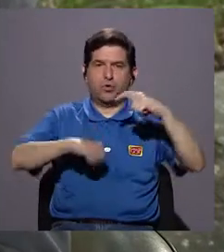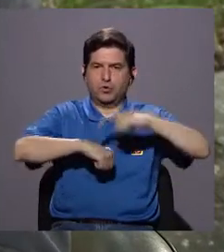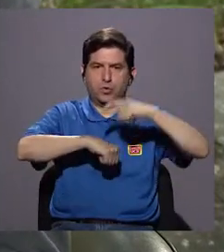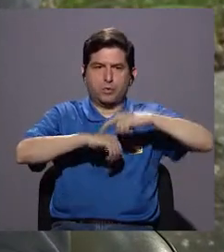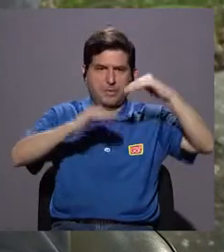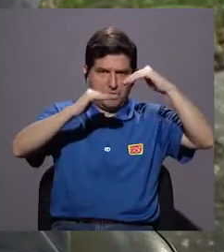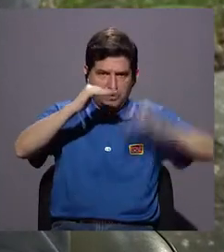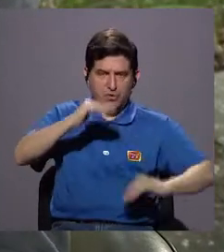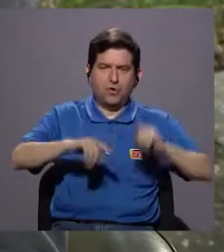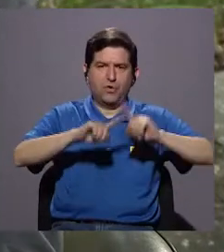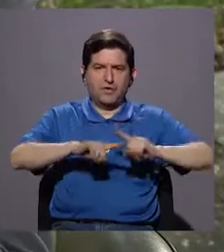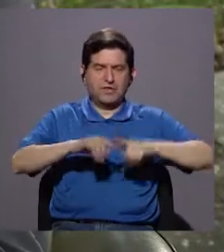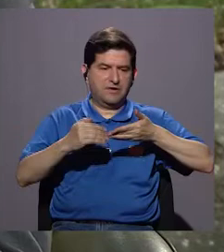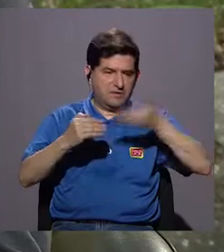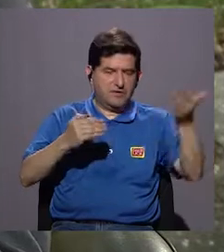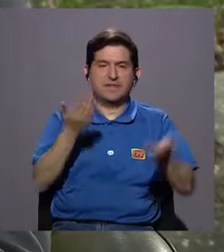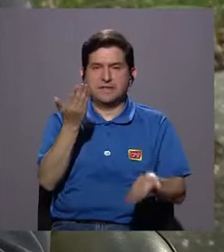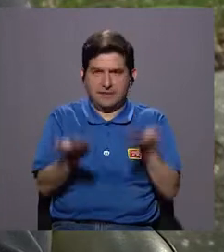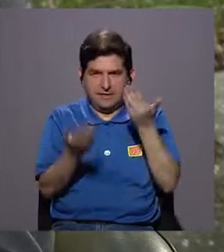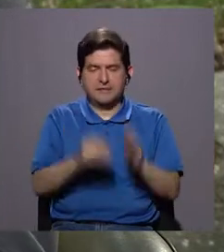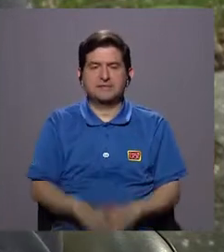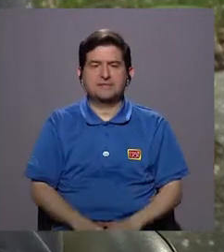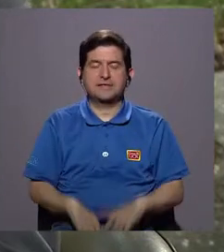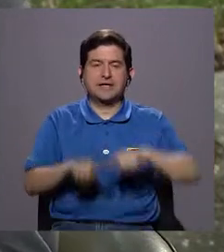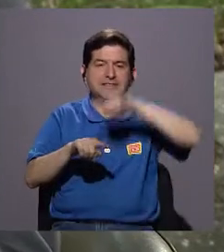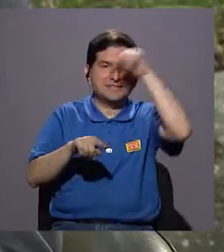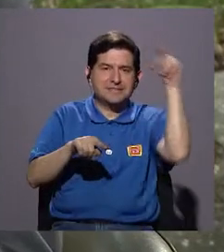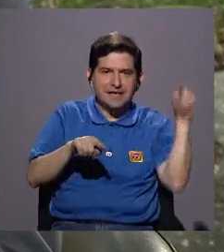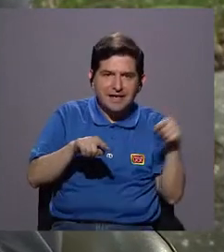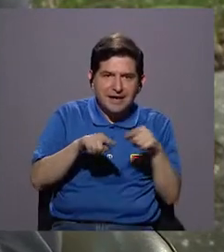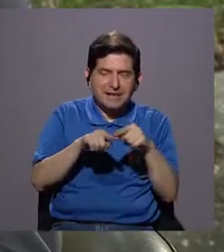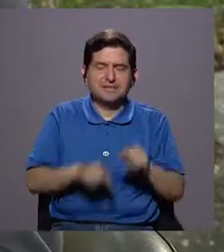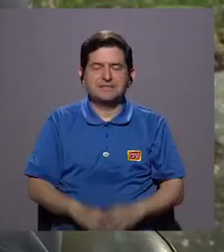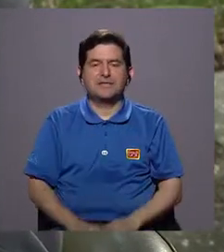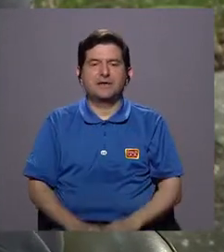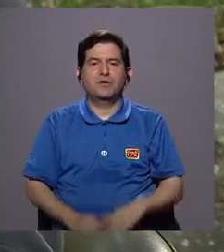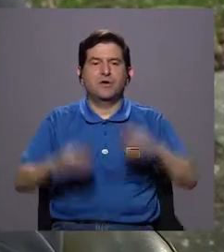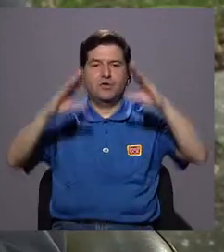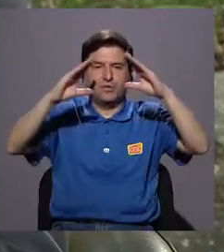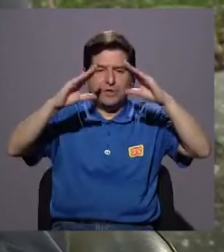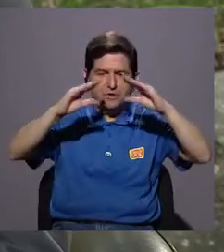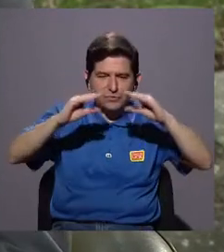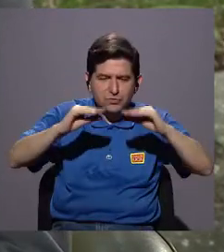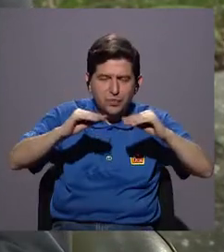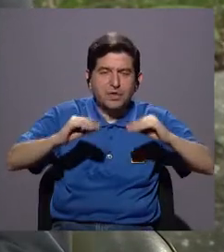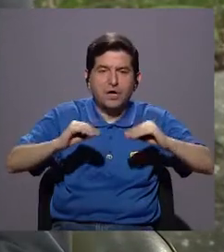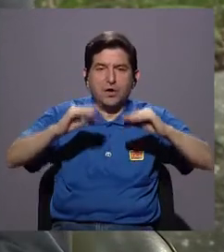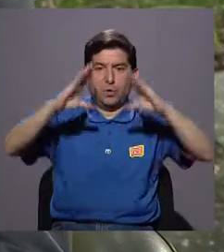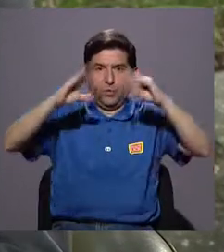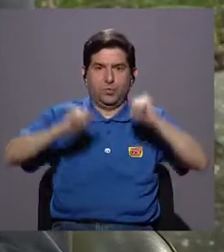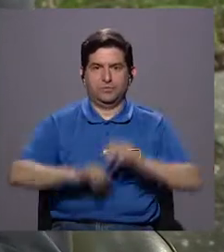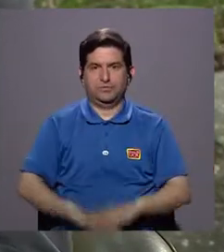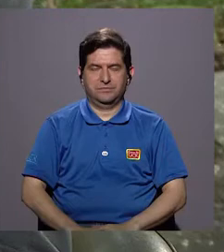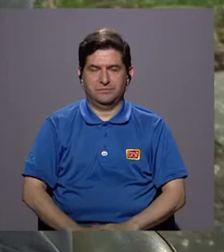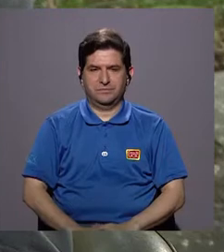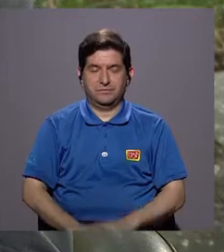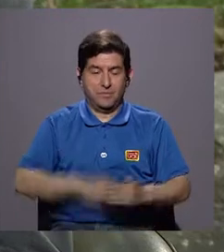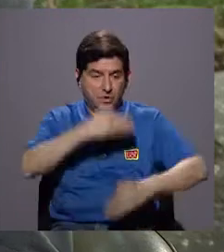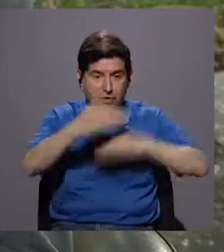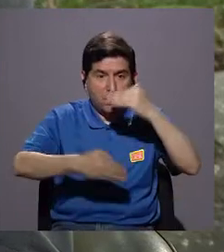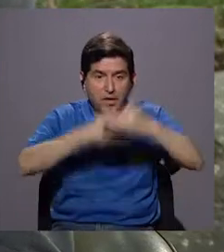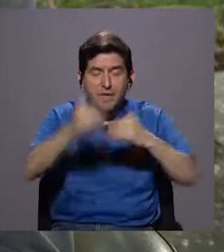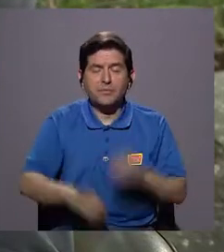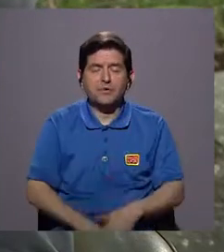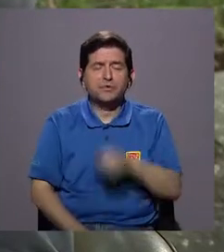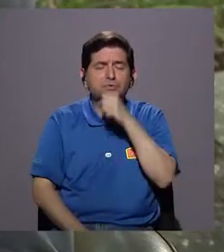día. Y dependemos de un montón de cosas, como por ejemplo los ciclos de luz y oscuridad. Uh-huh. Entonces, con el proceso de